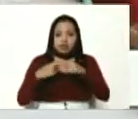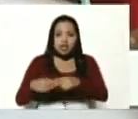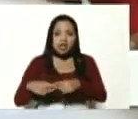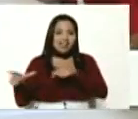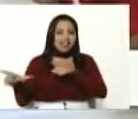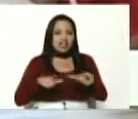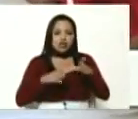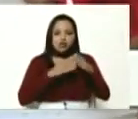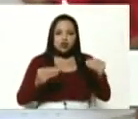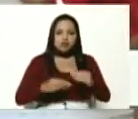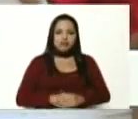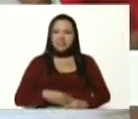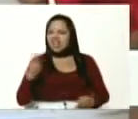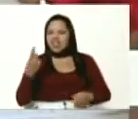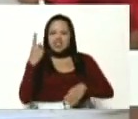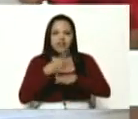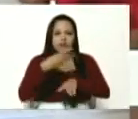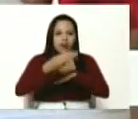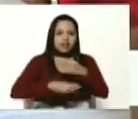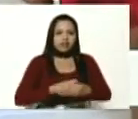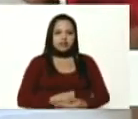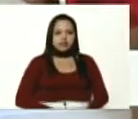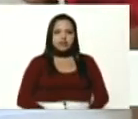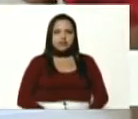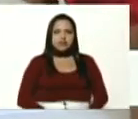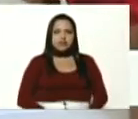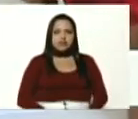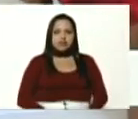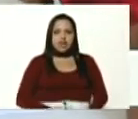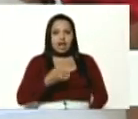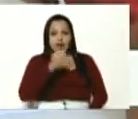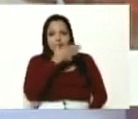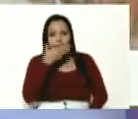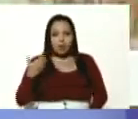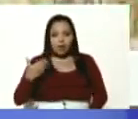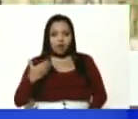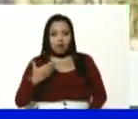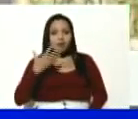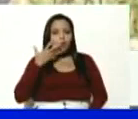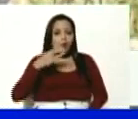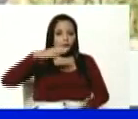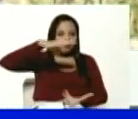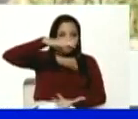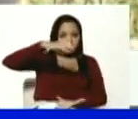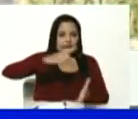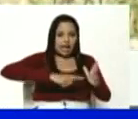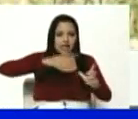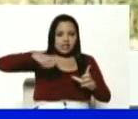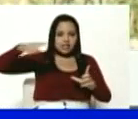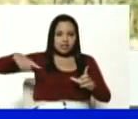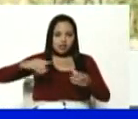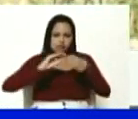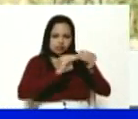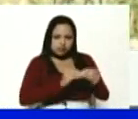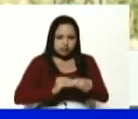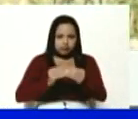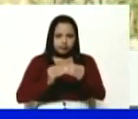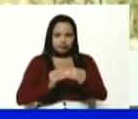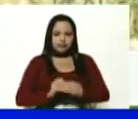qué tenemos que hacer bueno recupera los transformadores y los mismos trabajadores